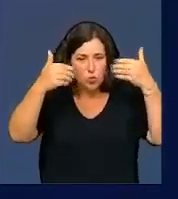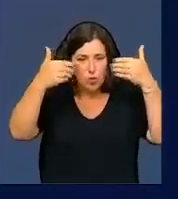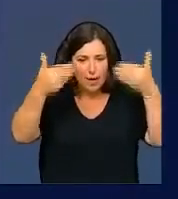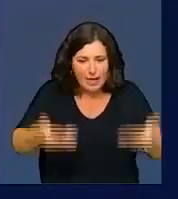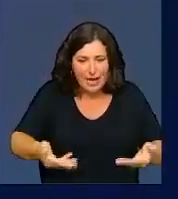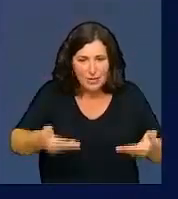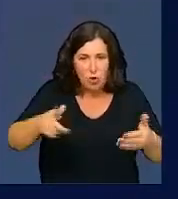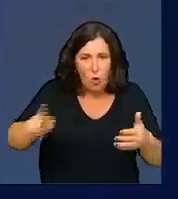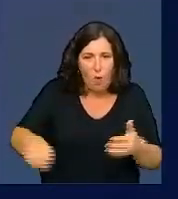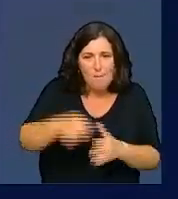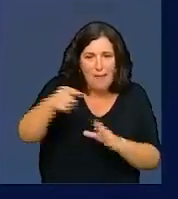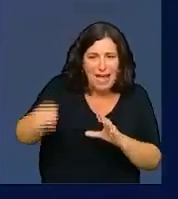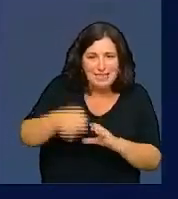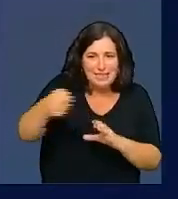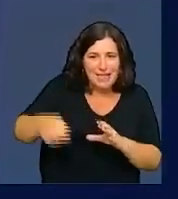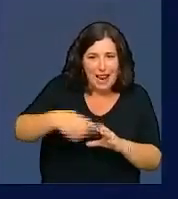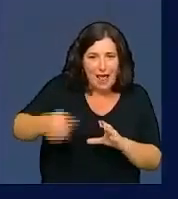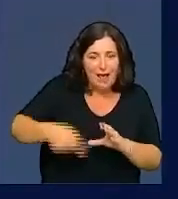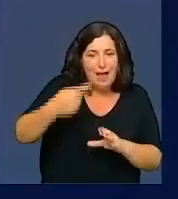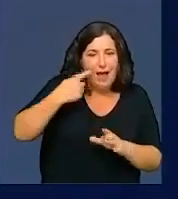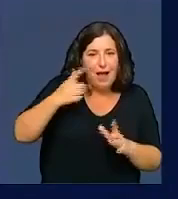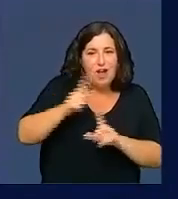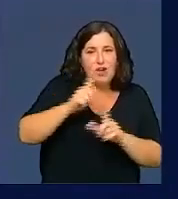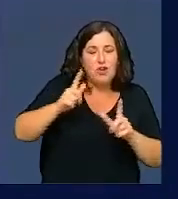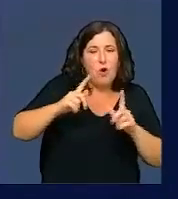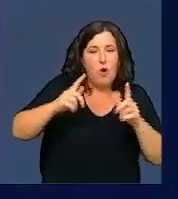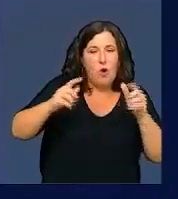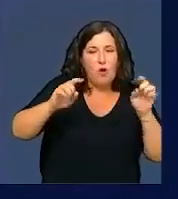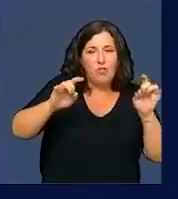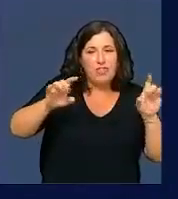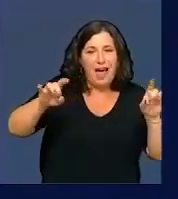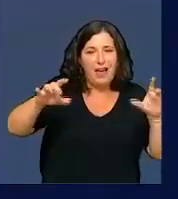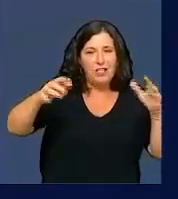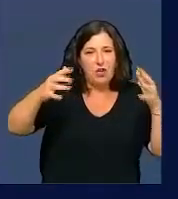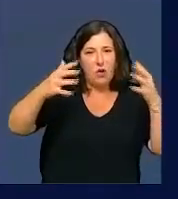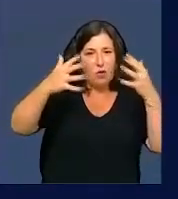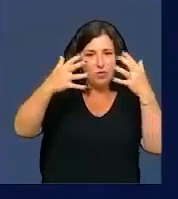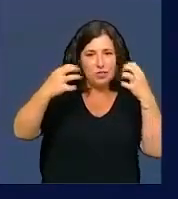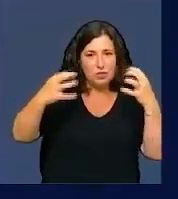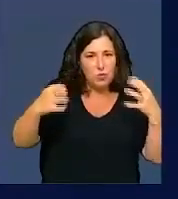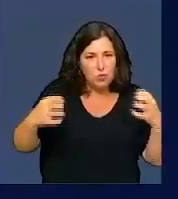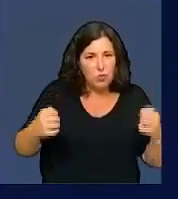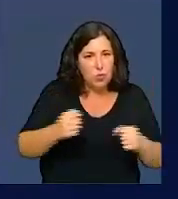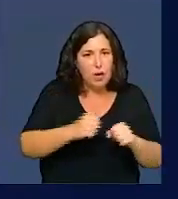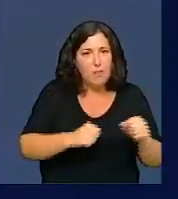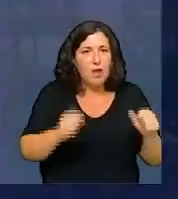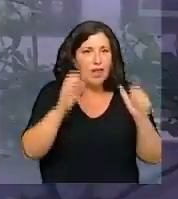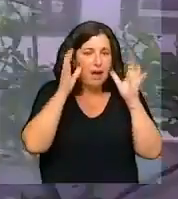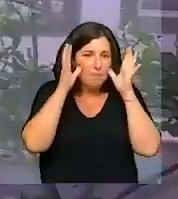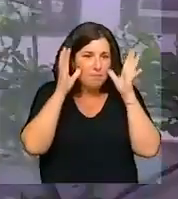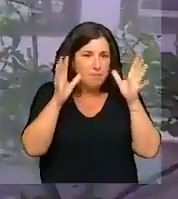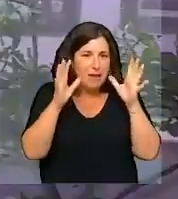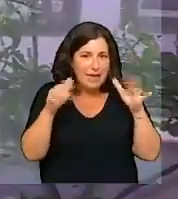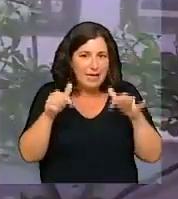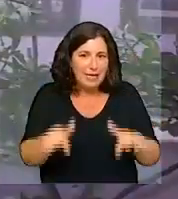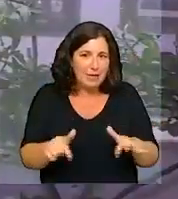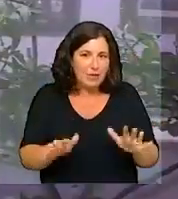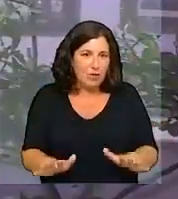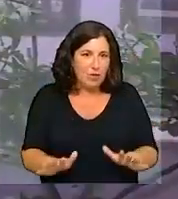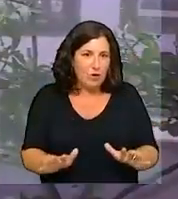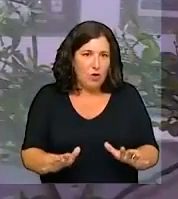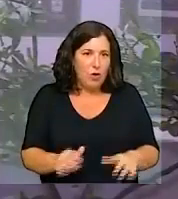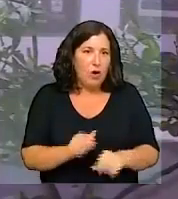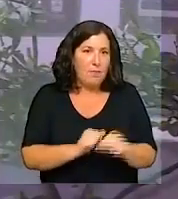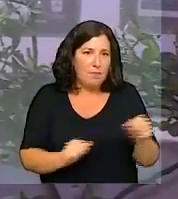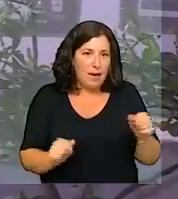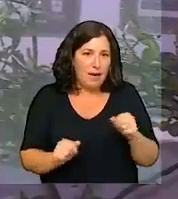y parte del muro no haya sufrido algún daño estructural que pudiera poner en peligro justamente esa edificación para